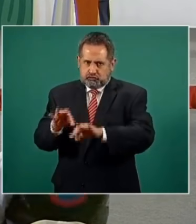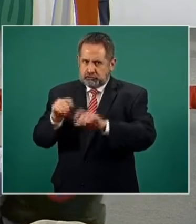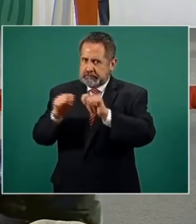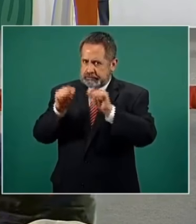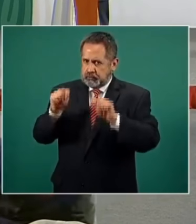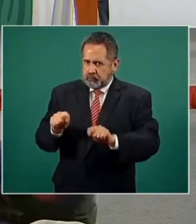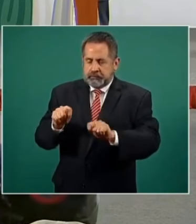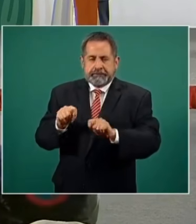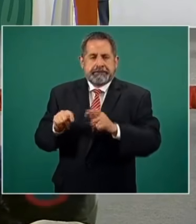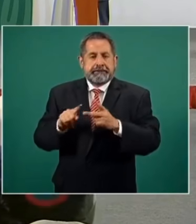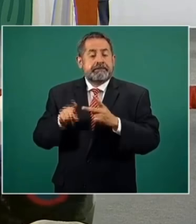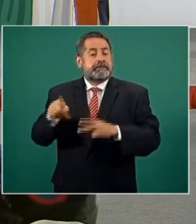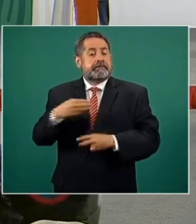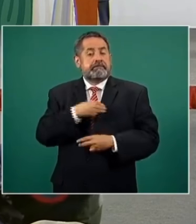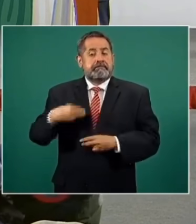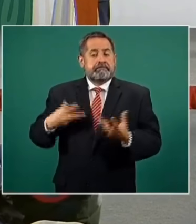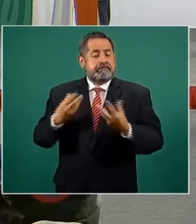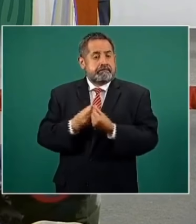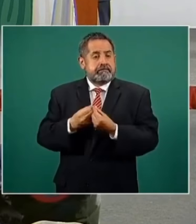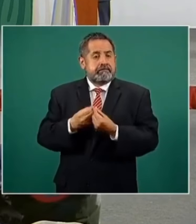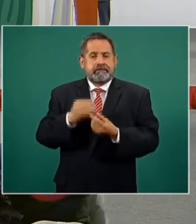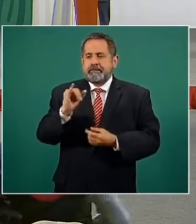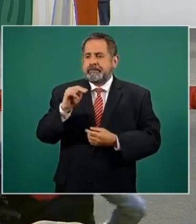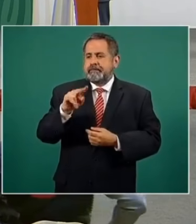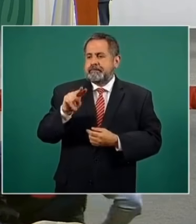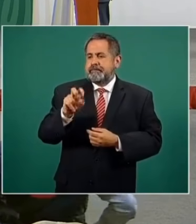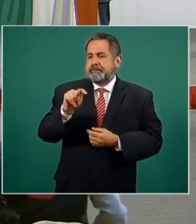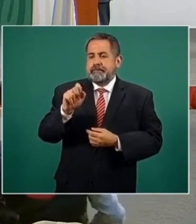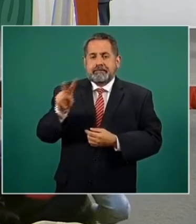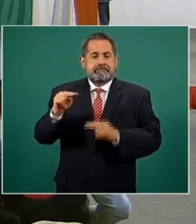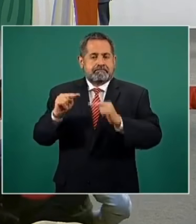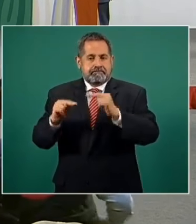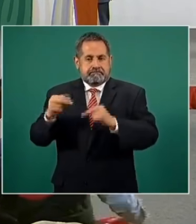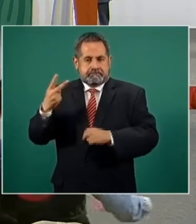y ha sido miembro del Sistema Nacional de Investigadores en el nivel 2.